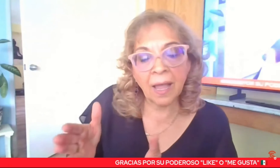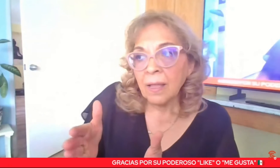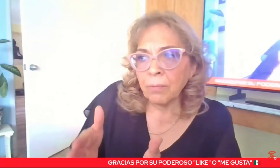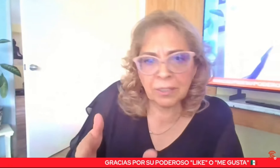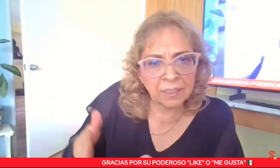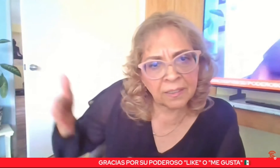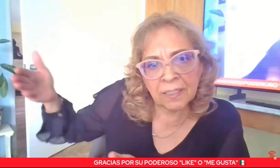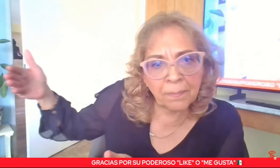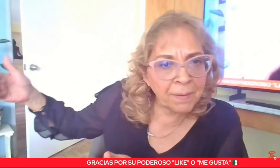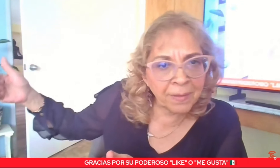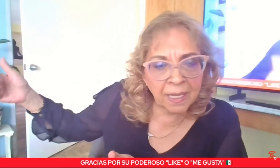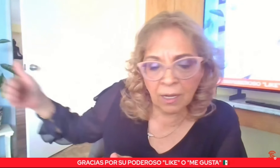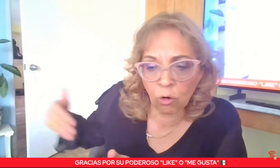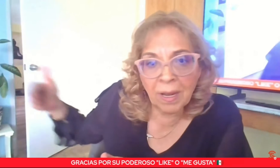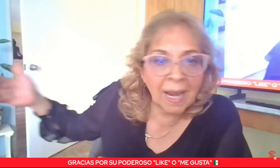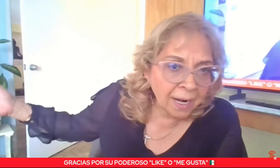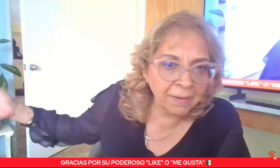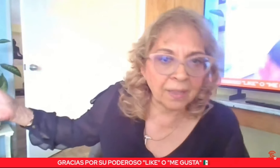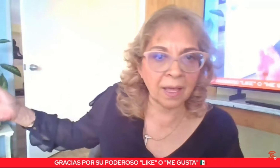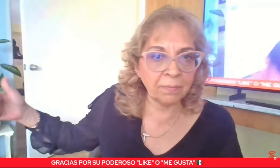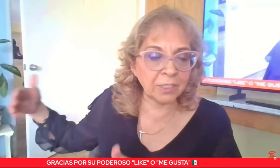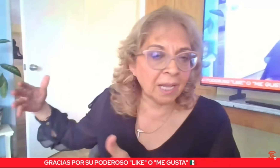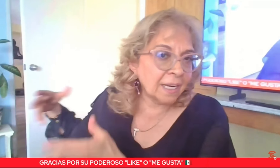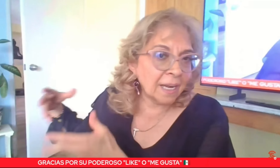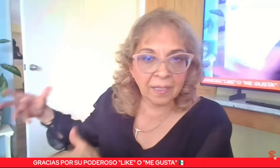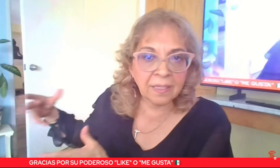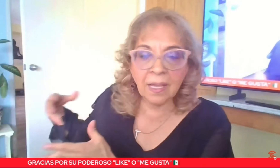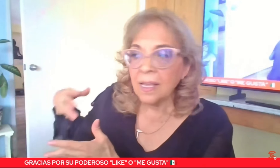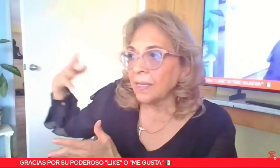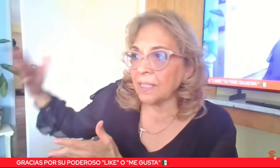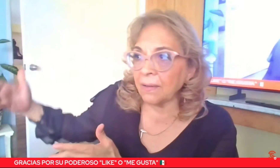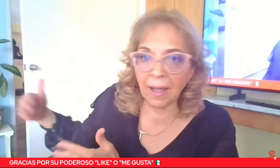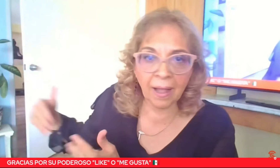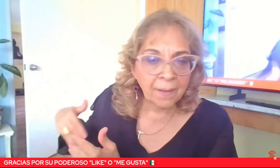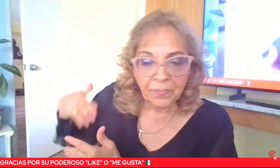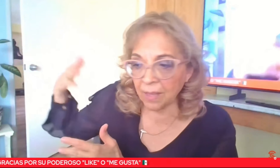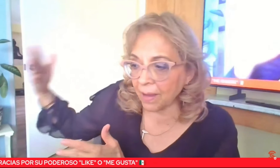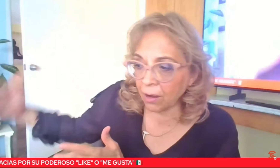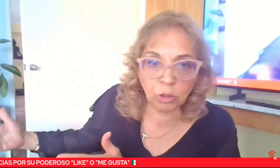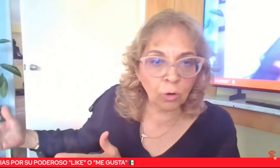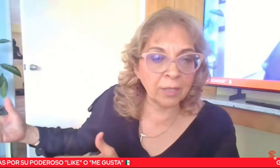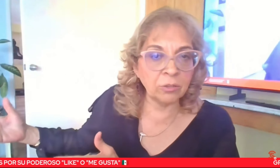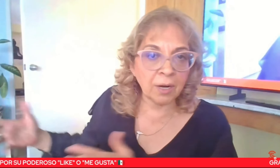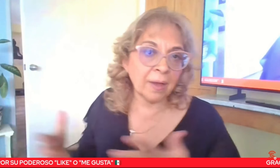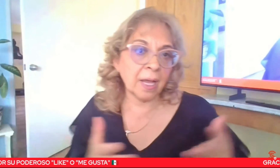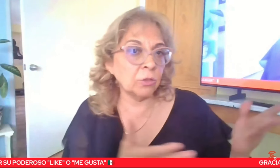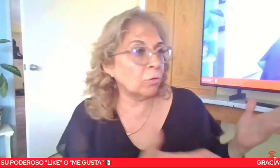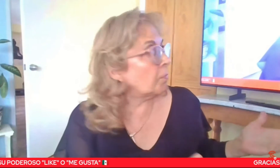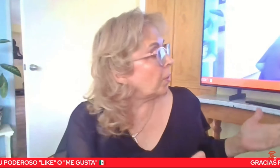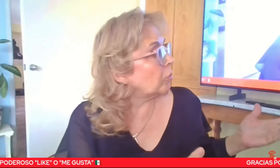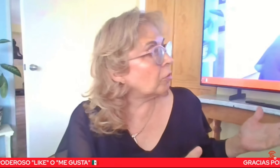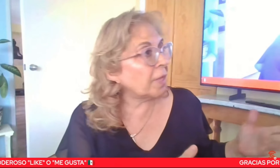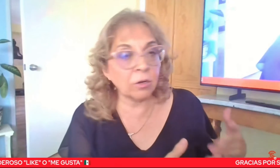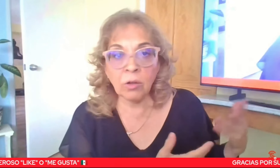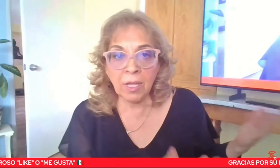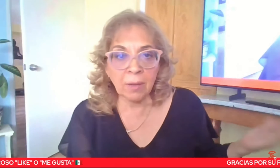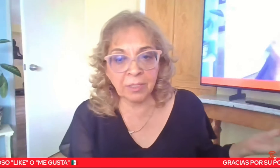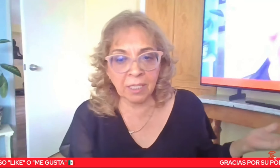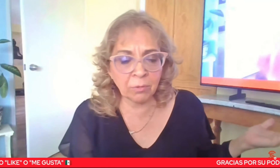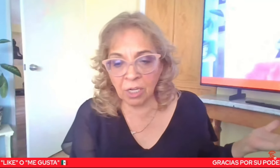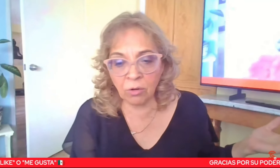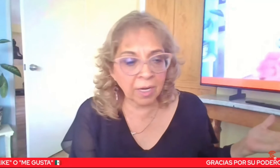ya, pues, simplemente jubilar, ¿verdad? Pues ya si la gente lleva 8 años trabajando en un proyecto de gobierno,